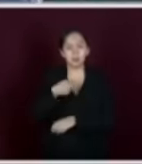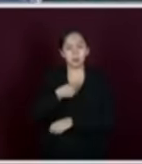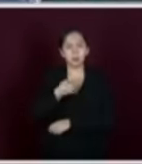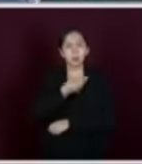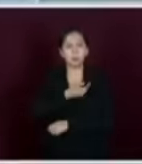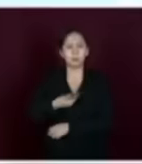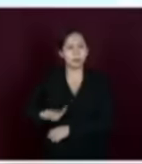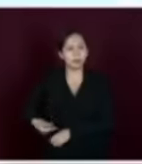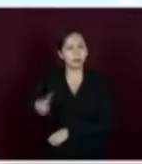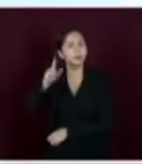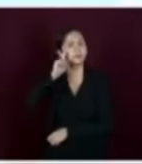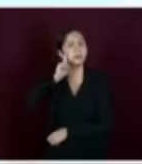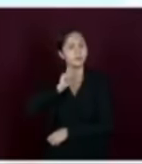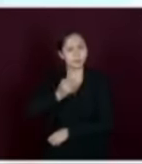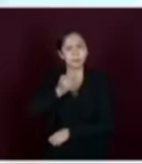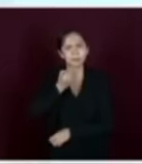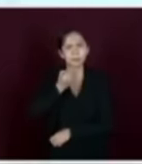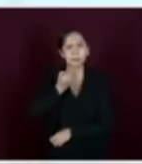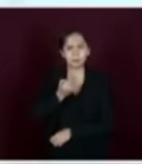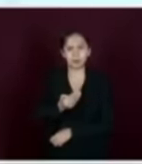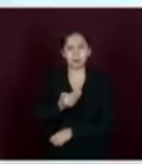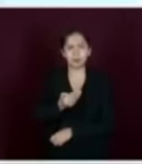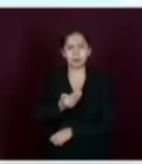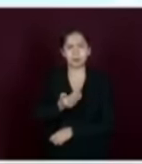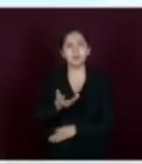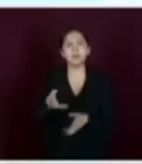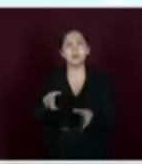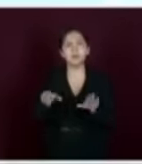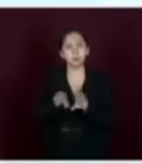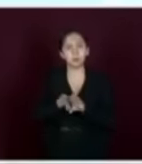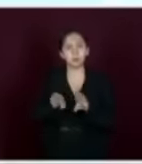presidenta que esté a la altura